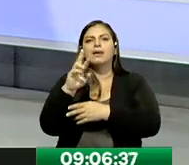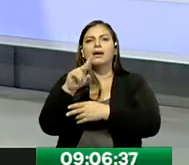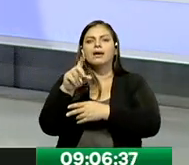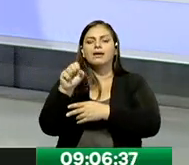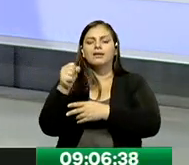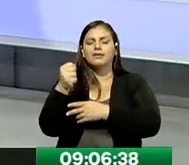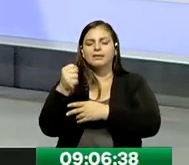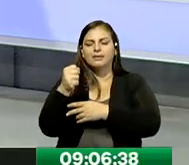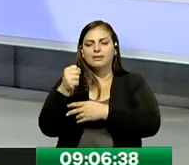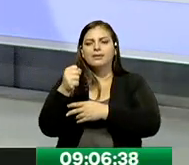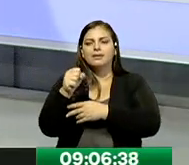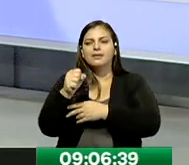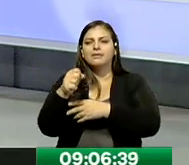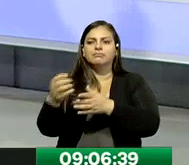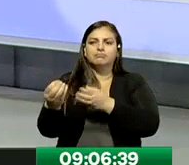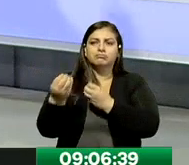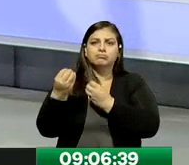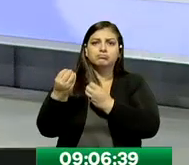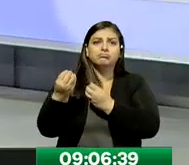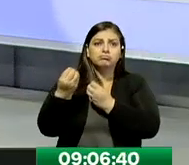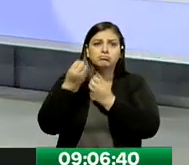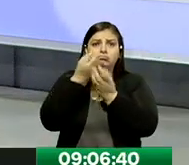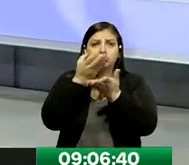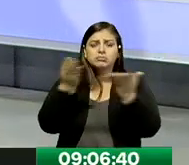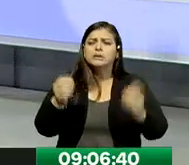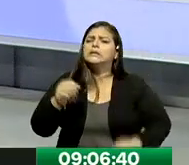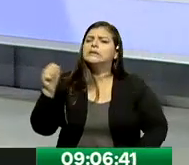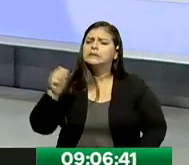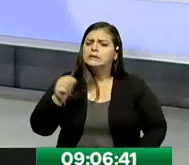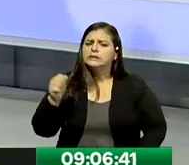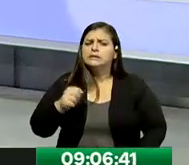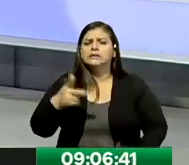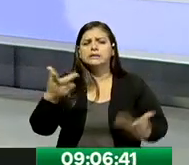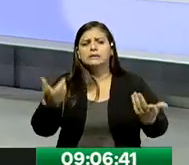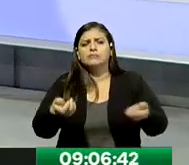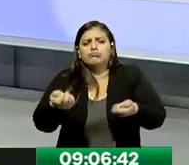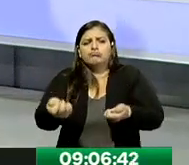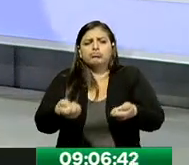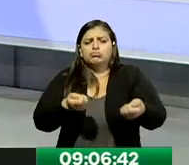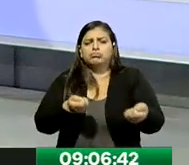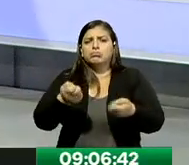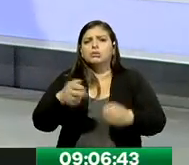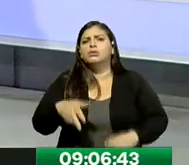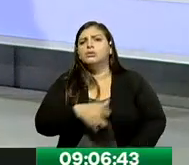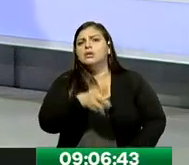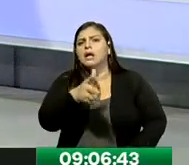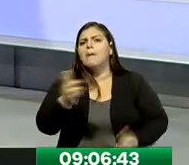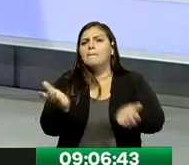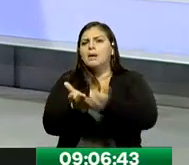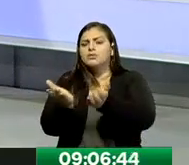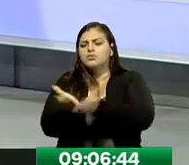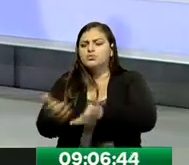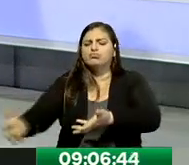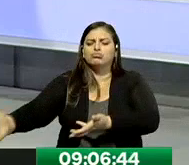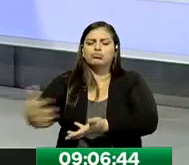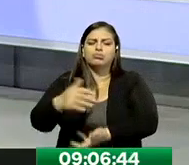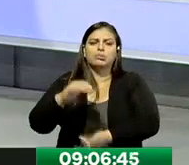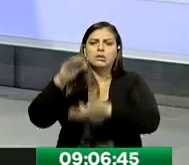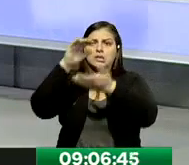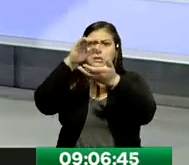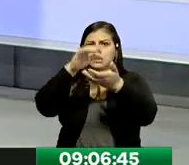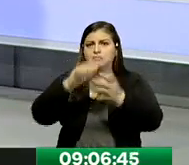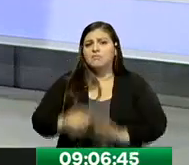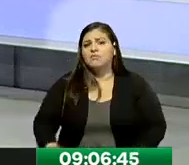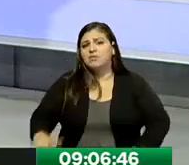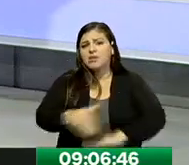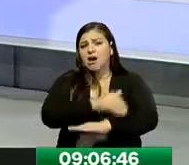más vehículos pequeños para que entren a los sitios donde no se está dando el servicio. Por eso es que ahí sí, la gente tiene razón.